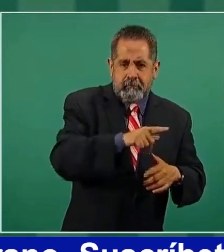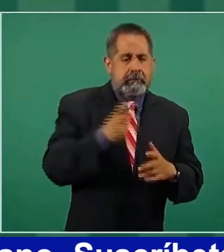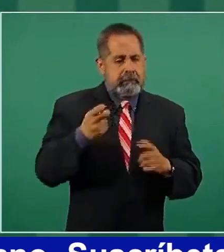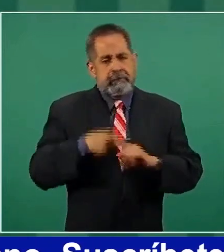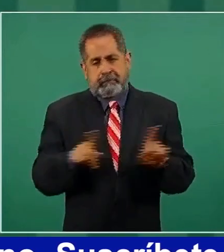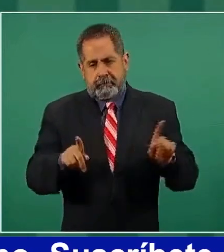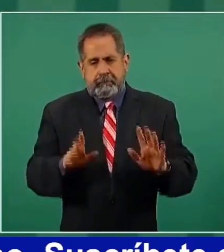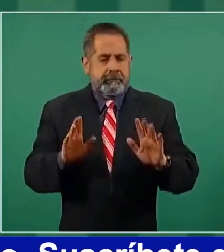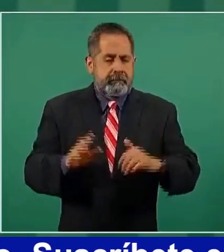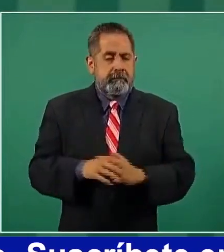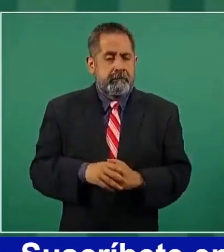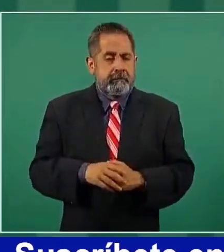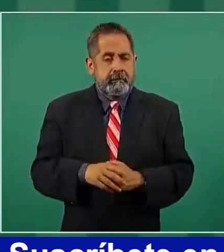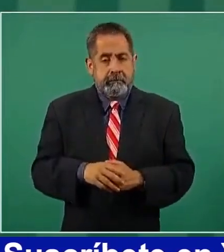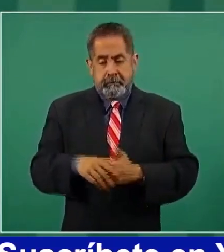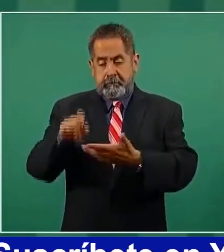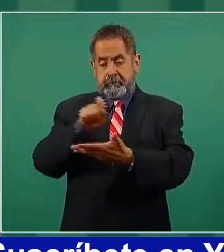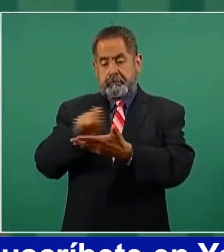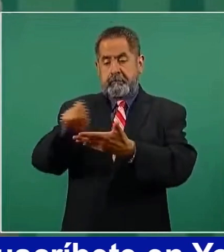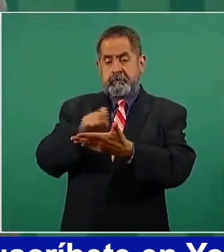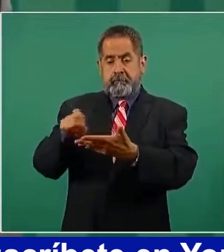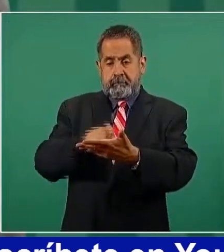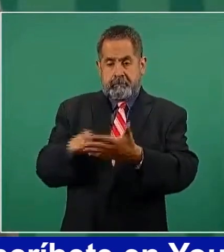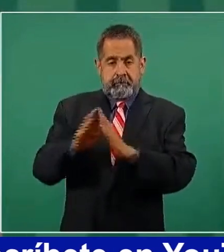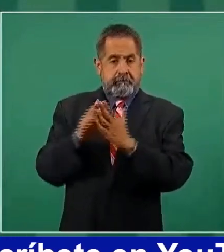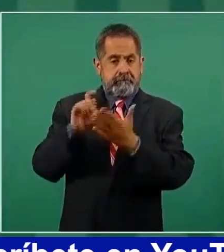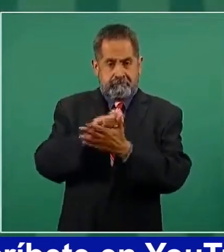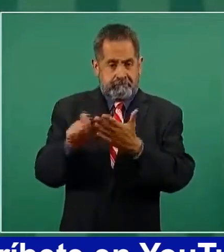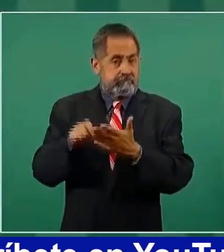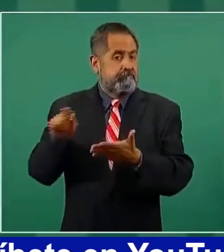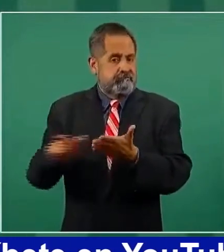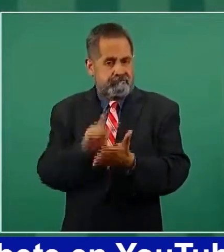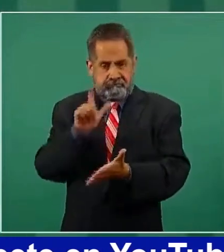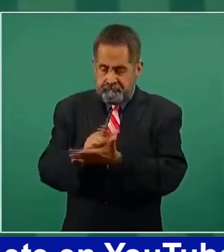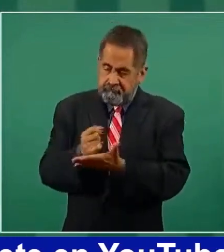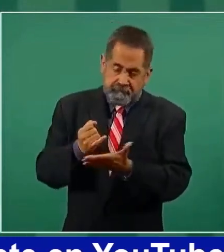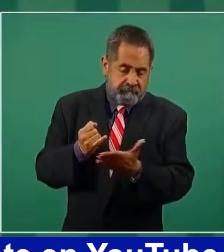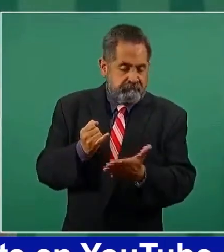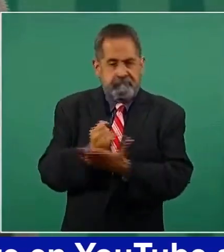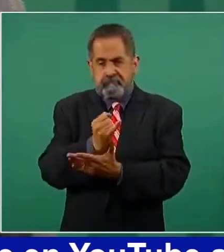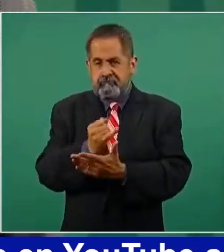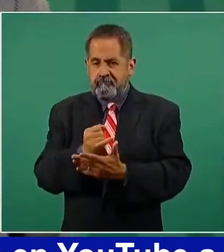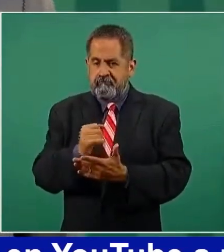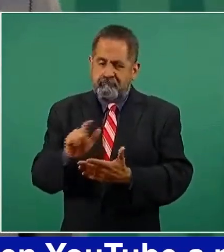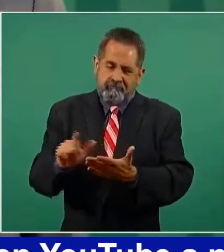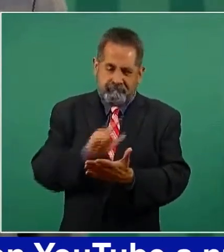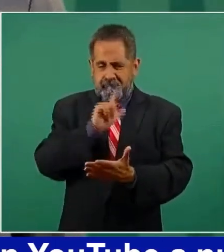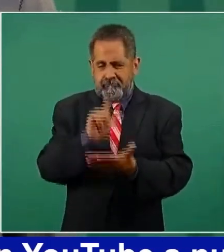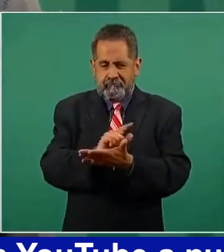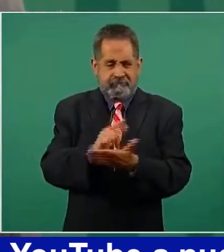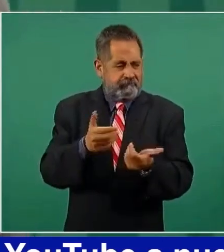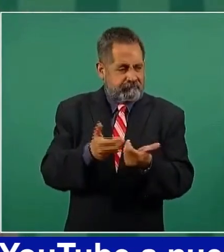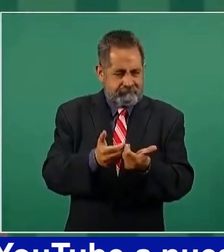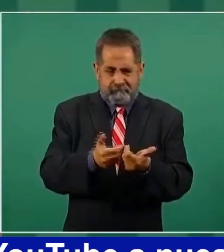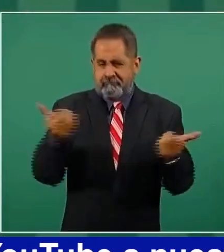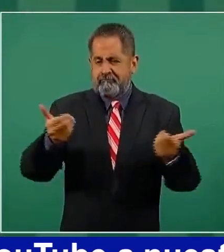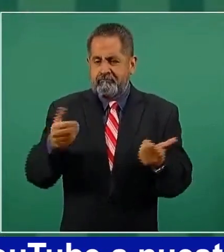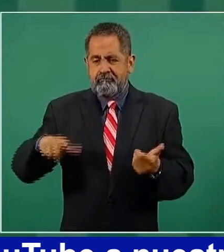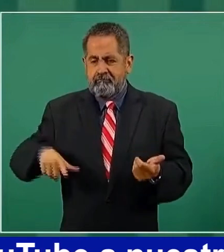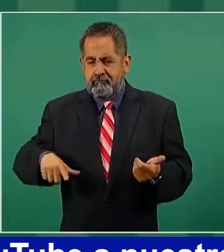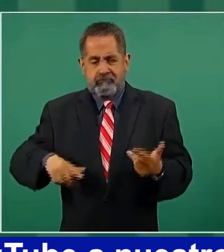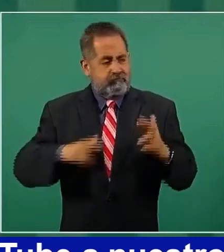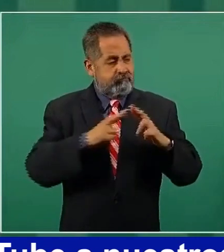Entonces, en los textos, cuando lleva a cabo esa acción histórica,